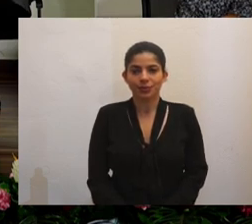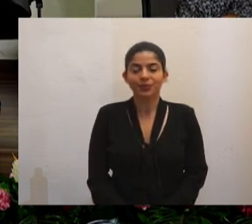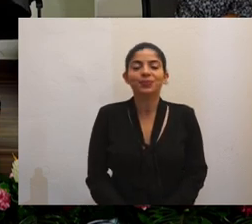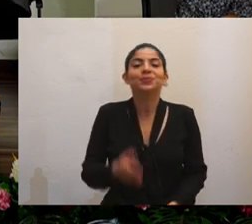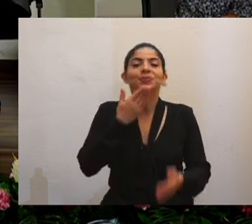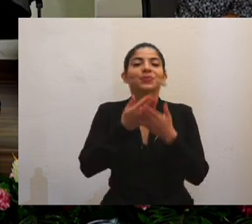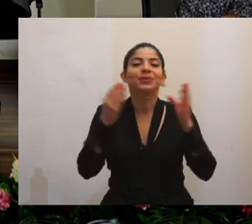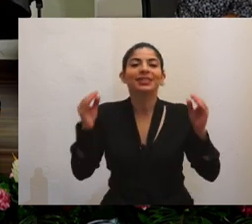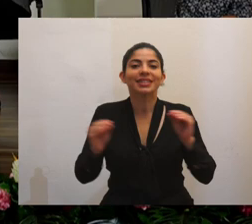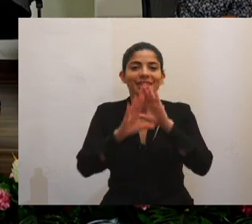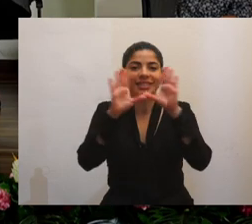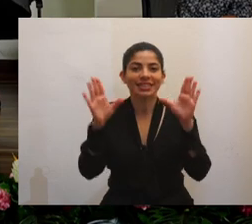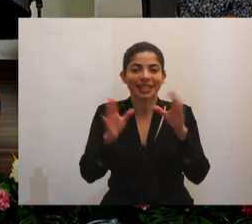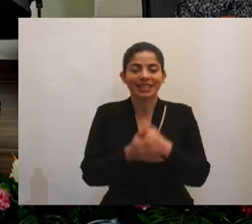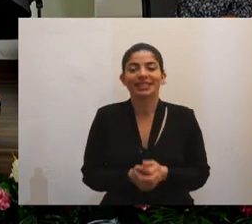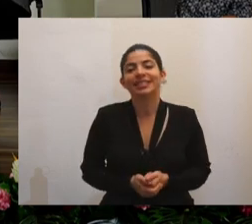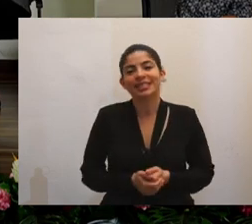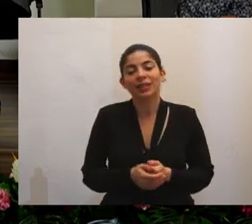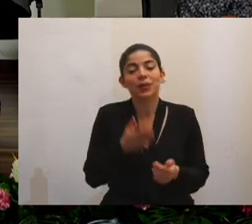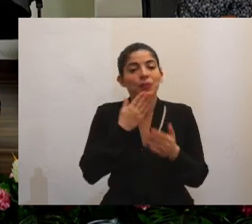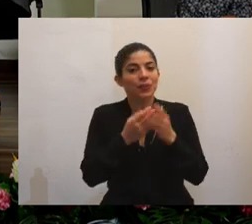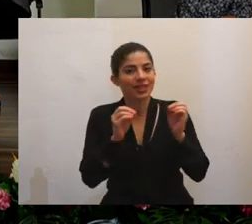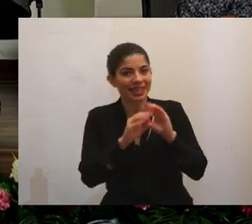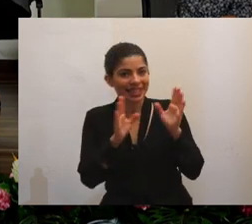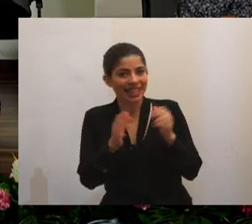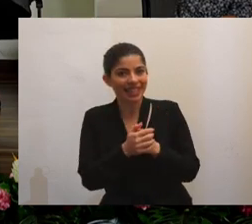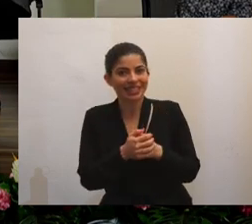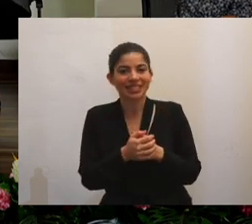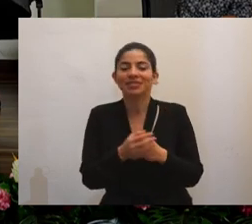Muy buenos días. Buenos días.